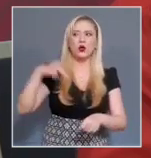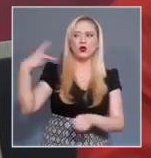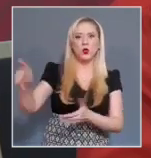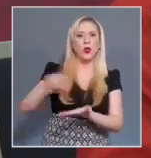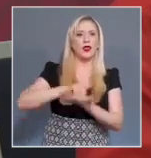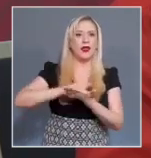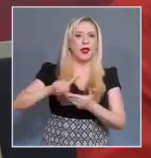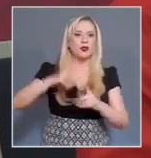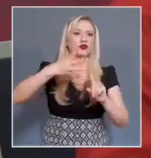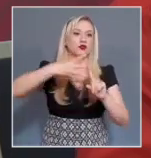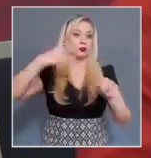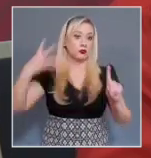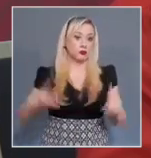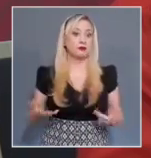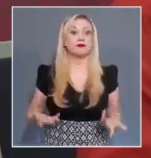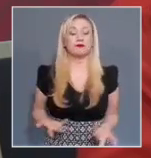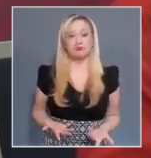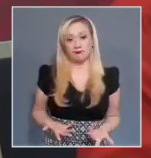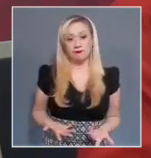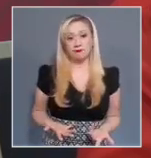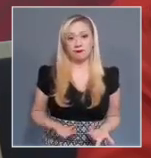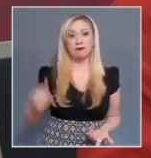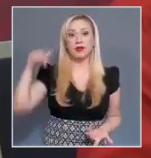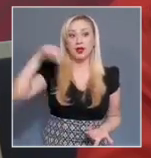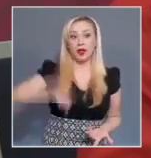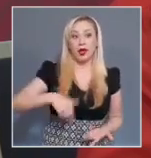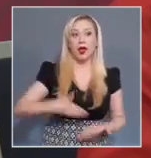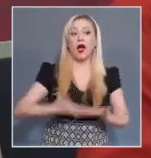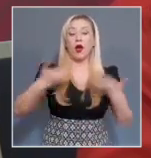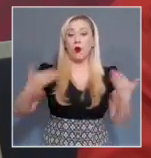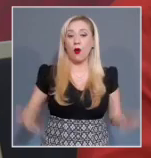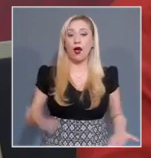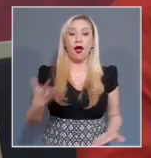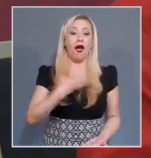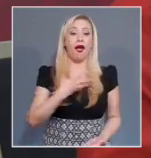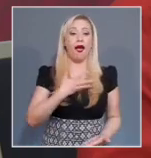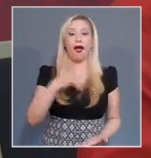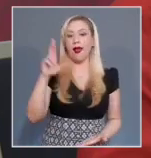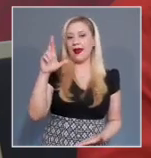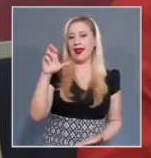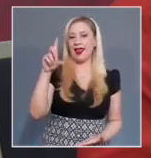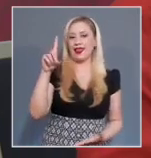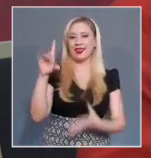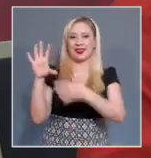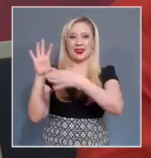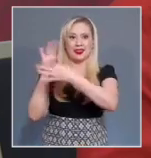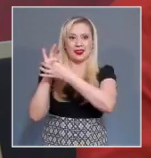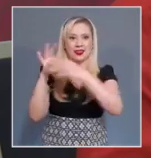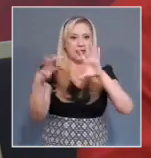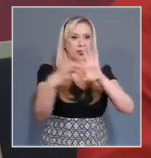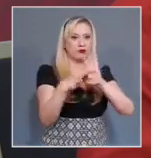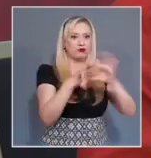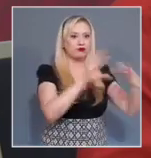Hoy tenemos una red inmersa en el discurso de odio.